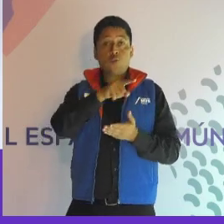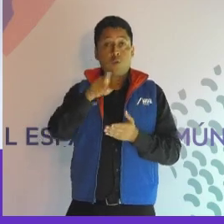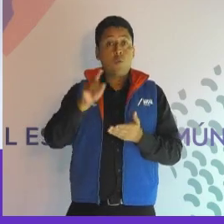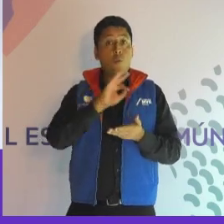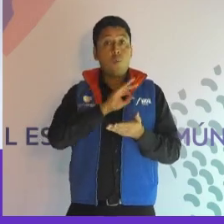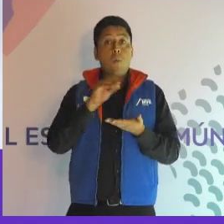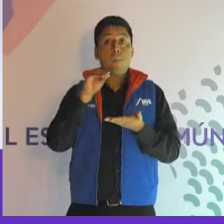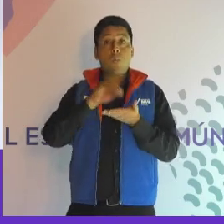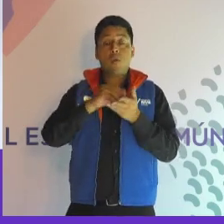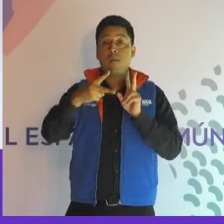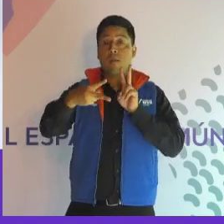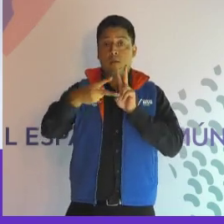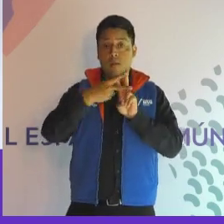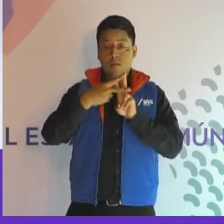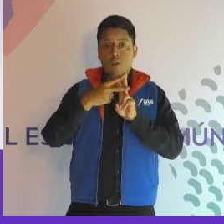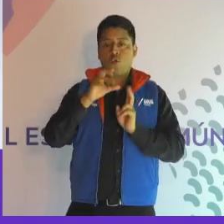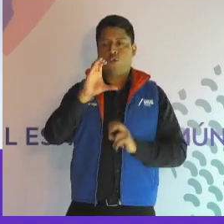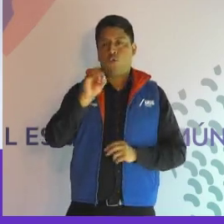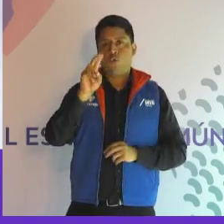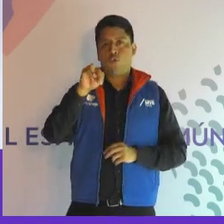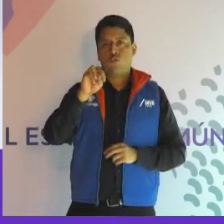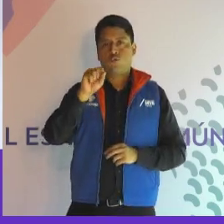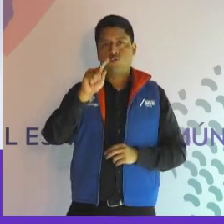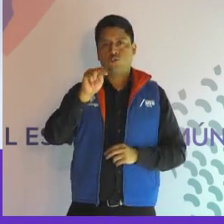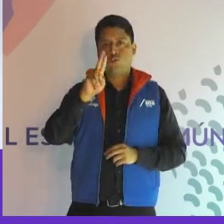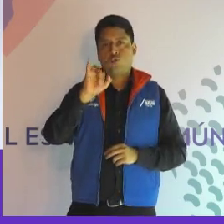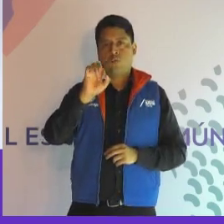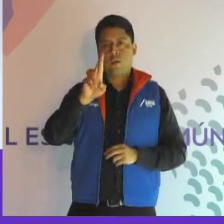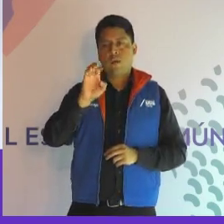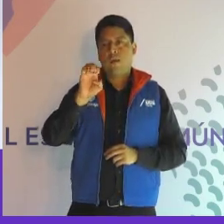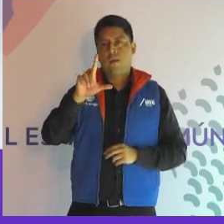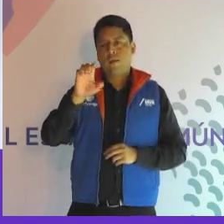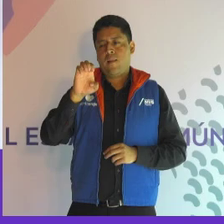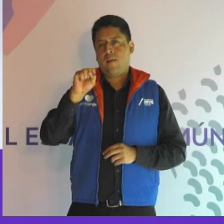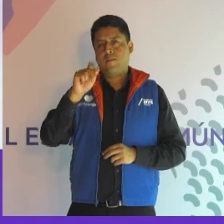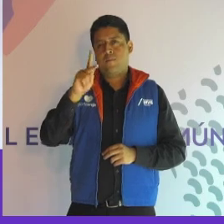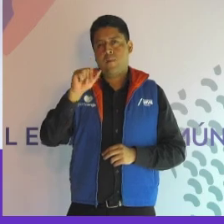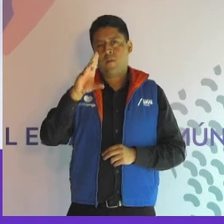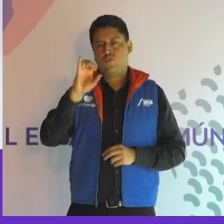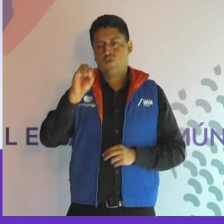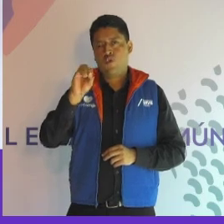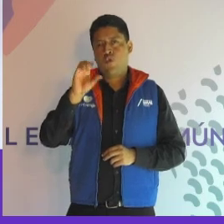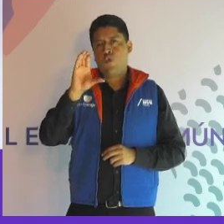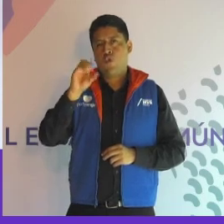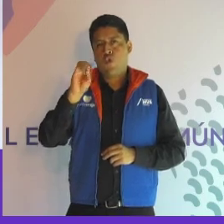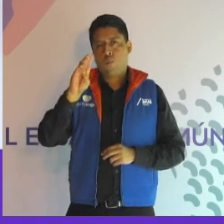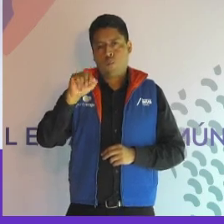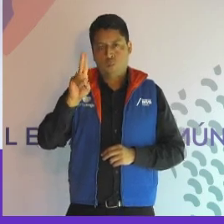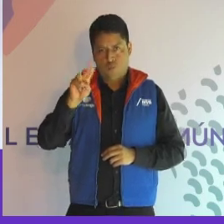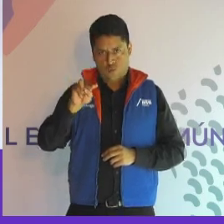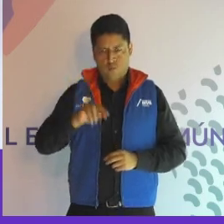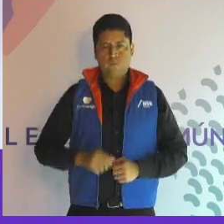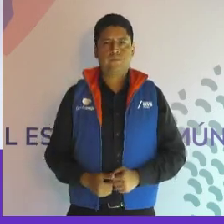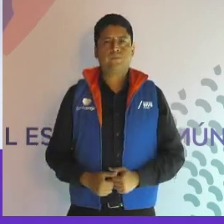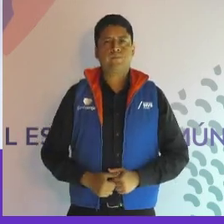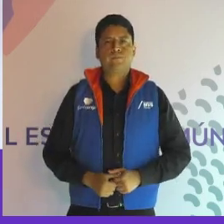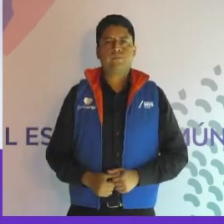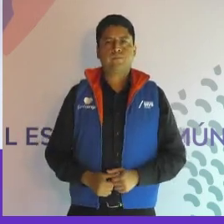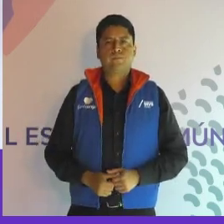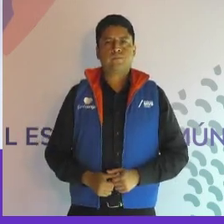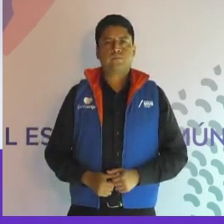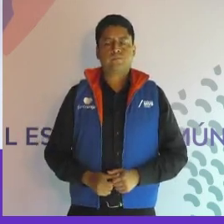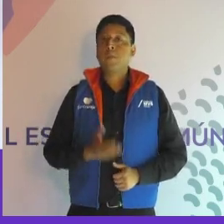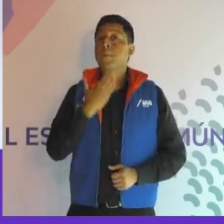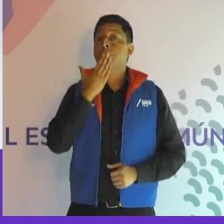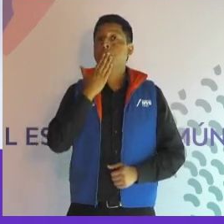olvide entrar y compartirnos todas sus impresiones. Perfecto, Billy, buenísimo. Pues vamos a dar inicio a nuestros dos conversatorios